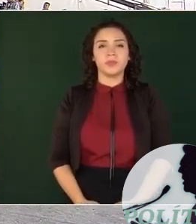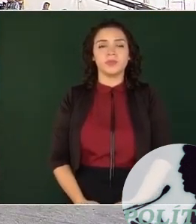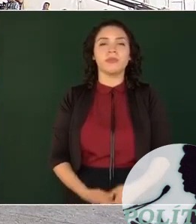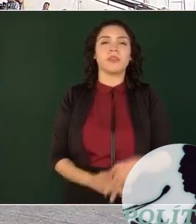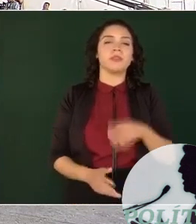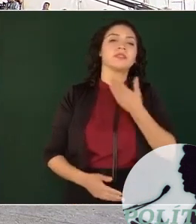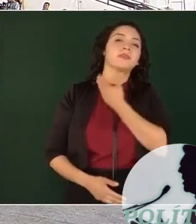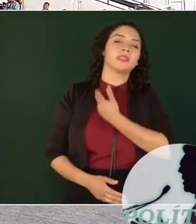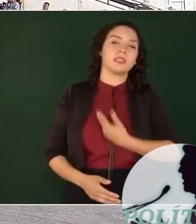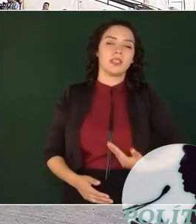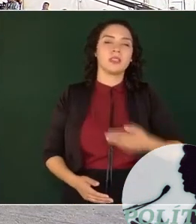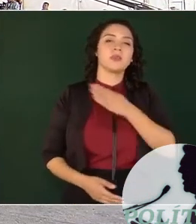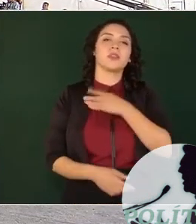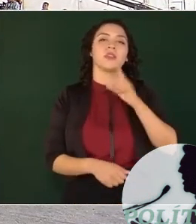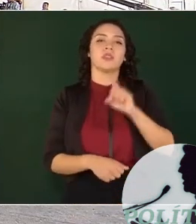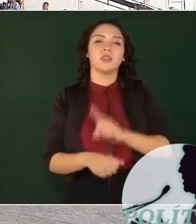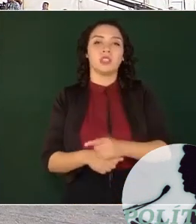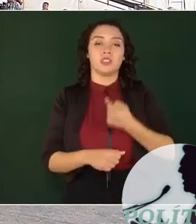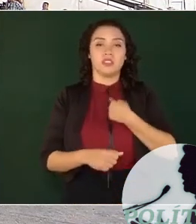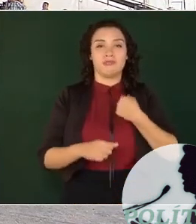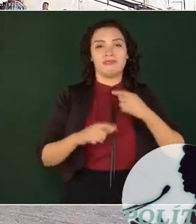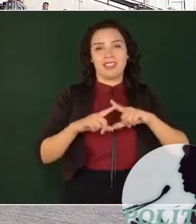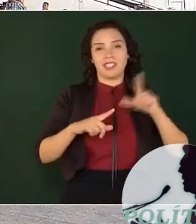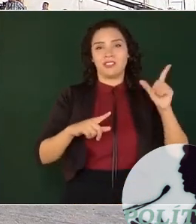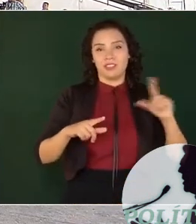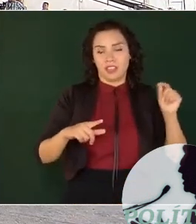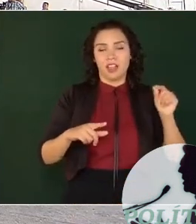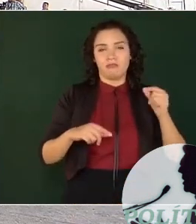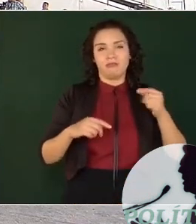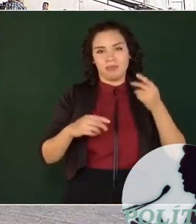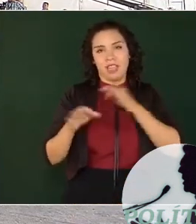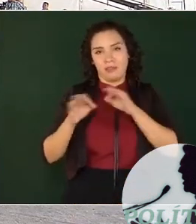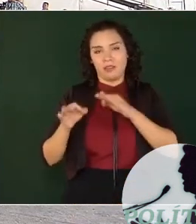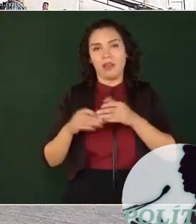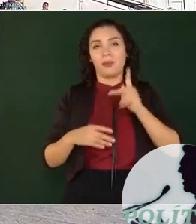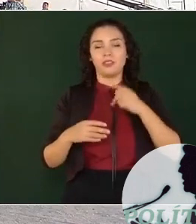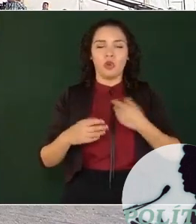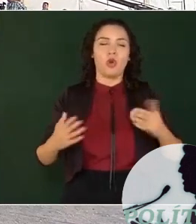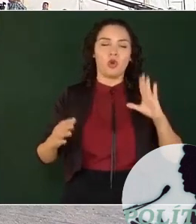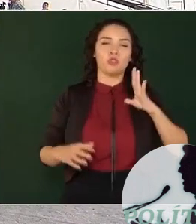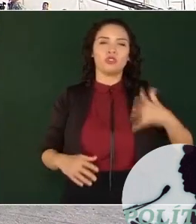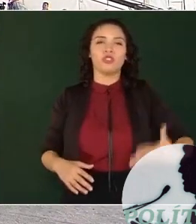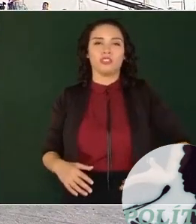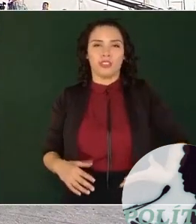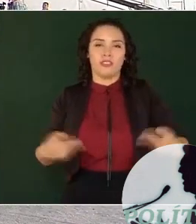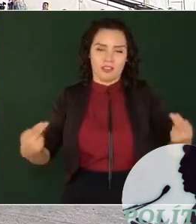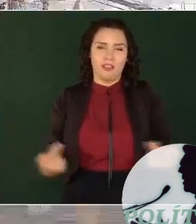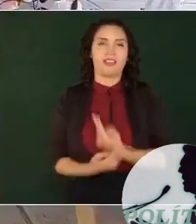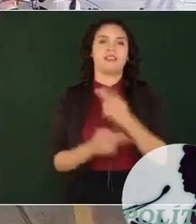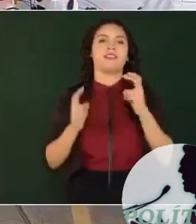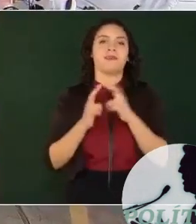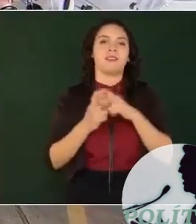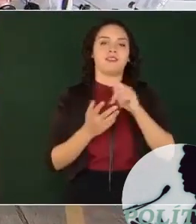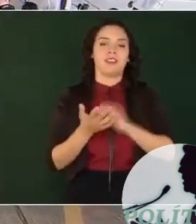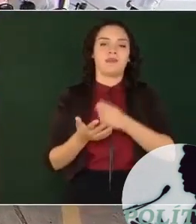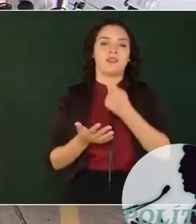Señor presidente, muy buenos días. Soy un medio nacional, pero orgullosamente y originaria de aquí, de Tampico, Tamaulipas. Antes